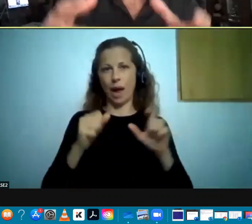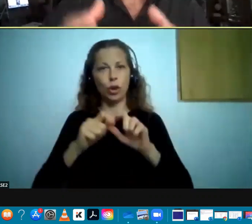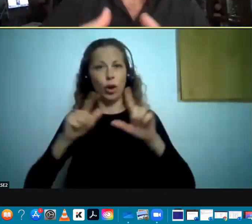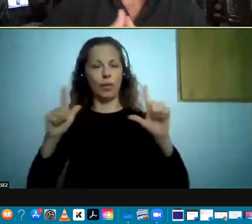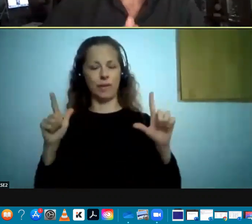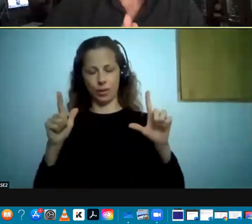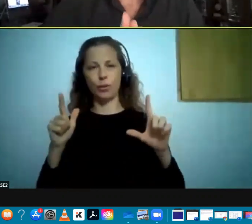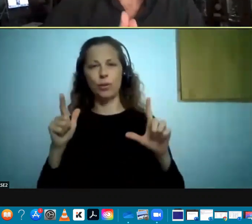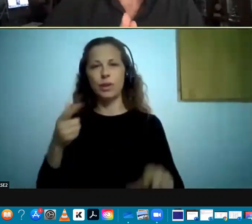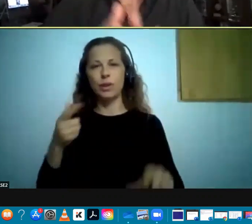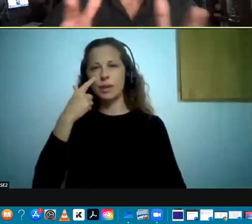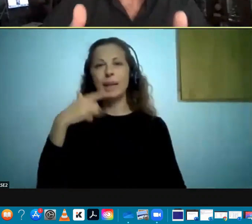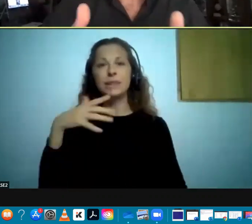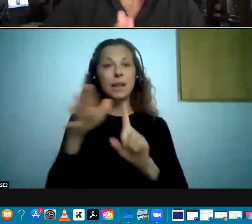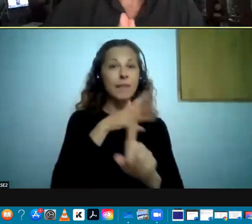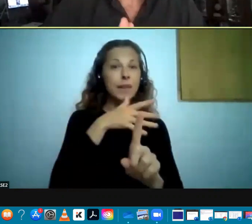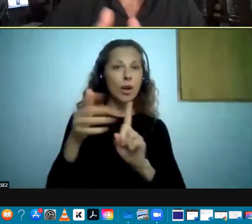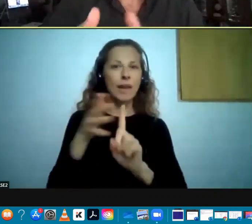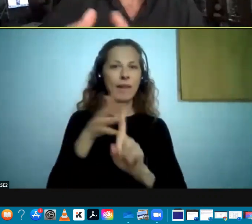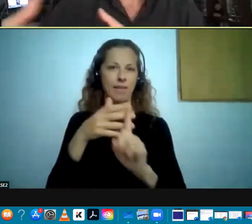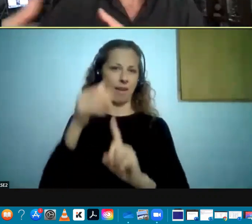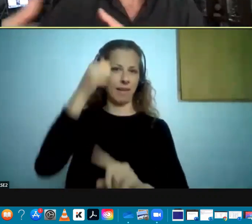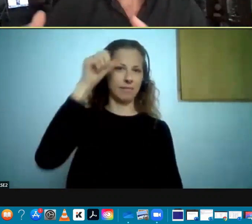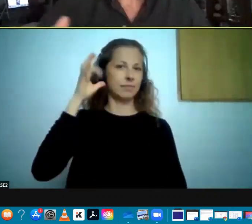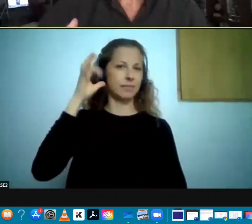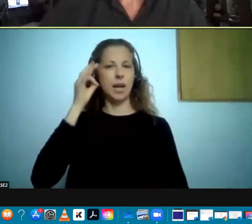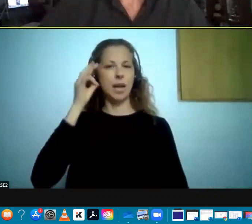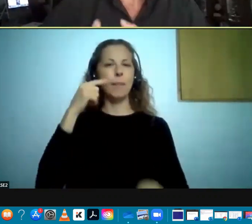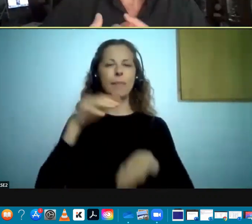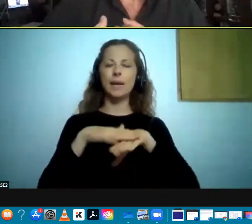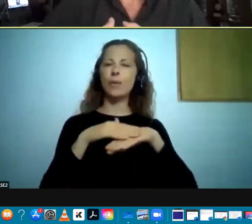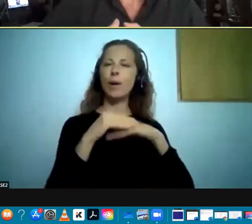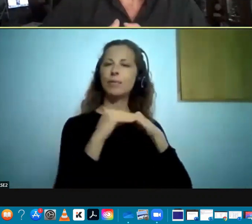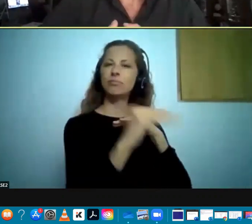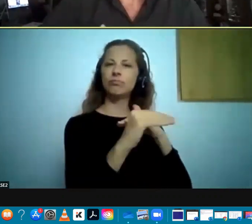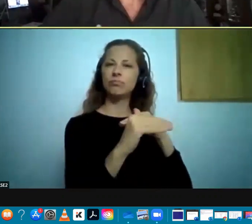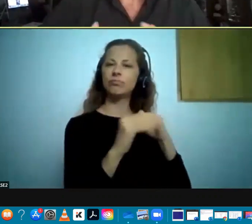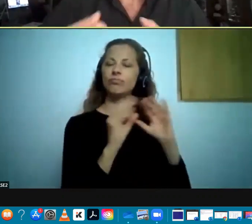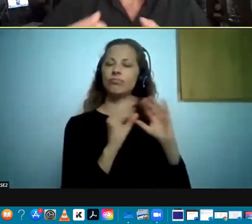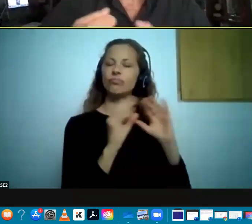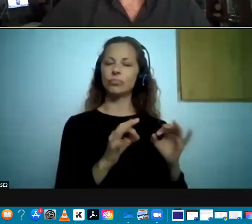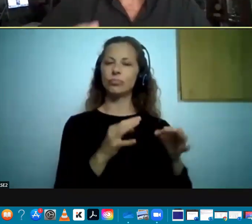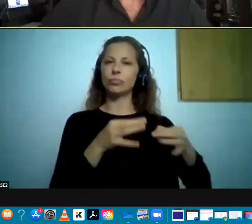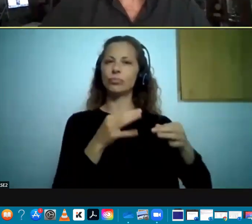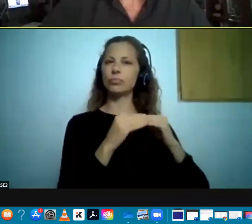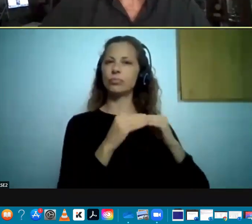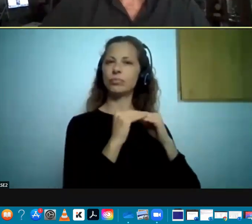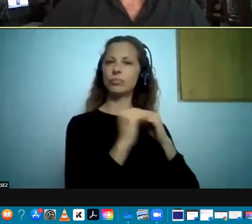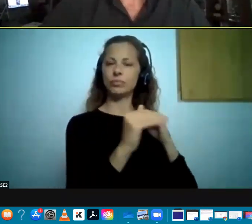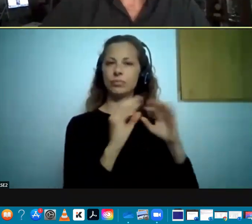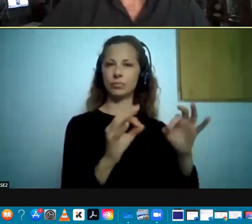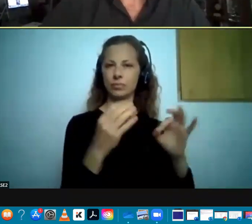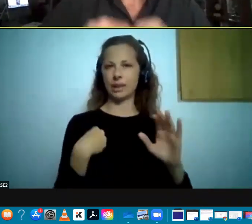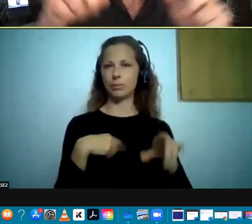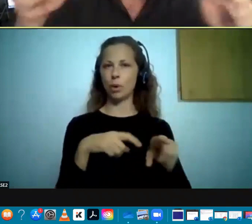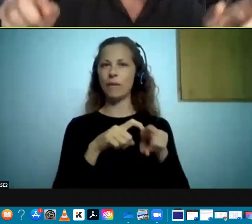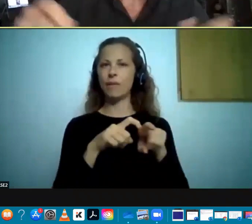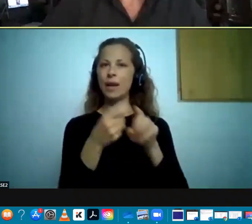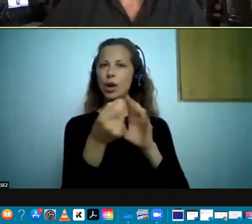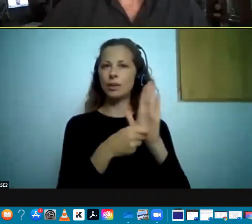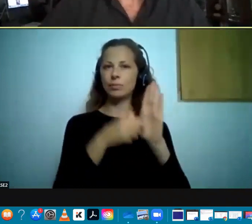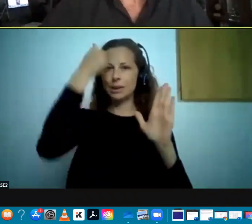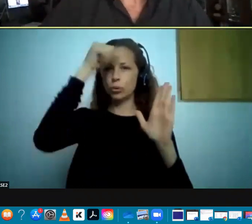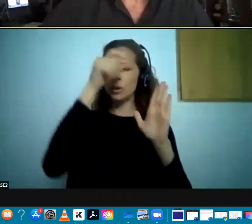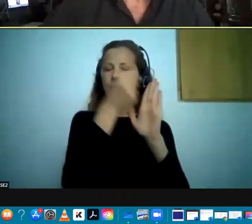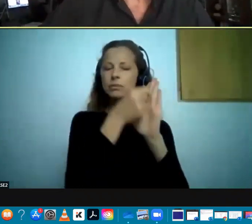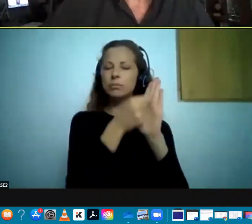de género para mantener la esencia, no solo del orden, sino del significado, de esos valores masculinos como